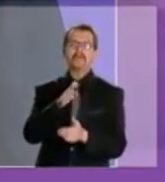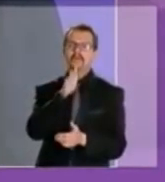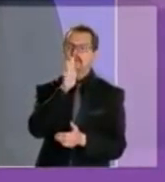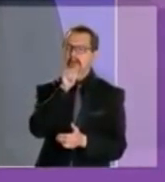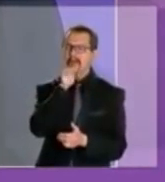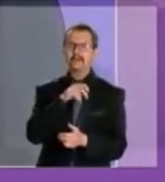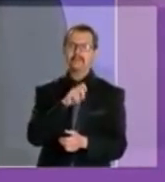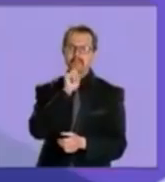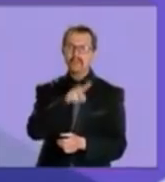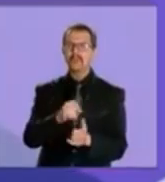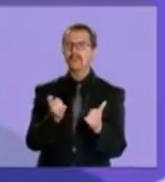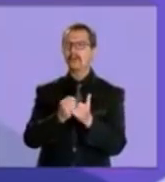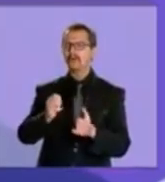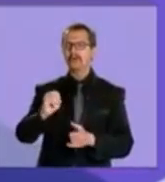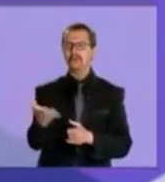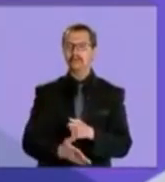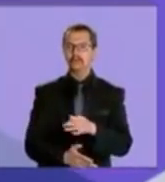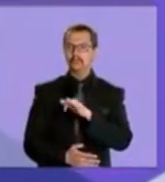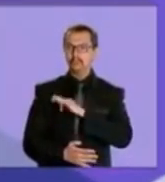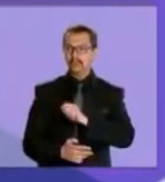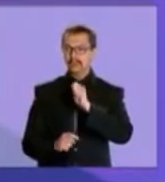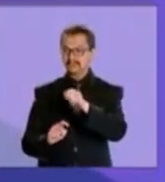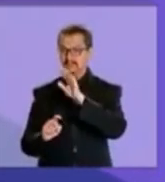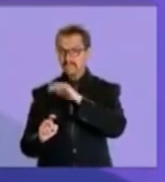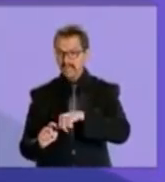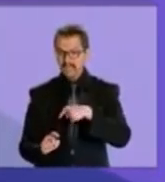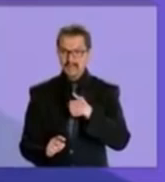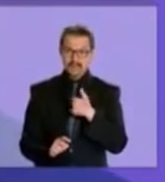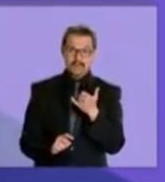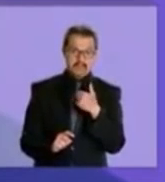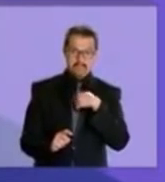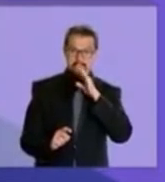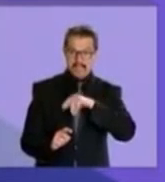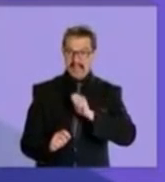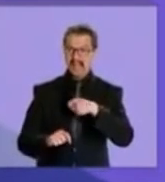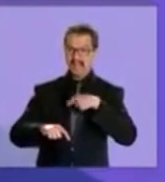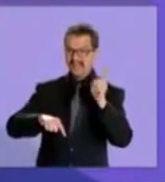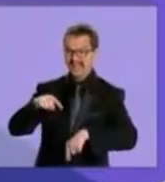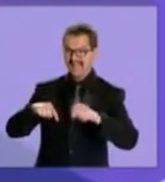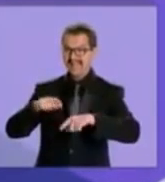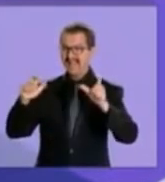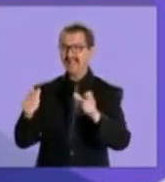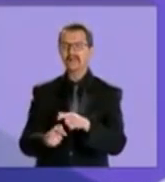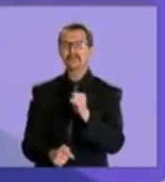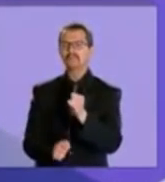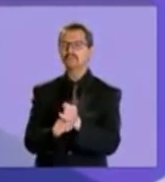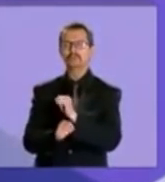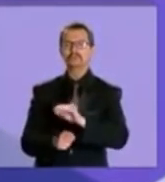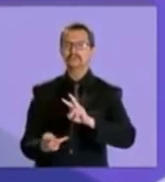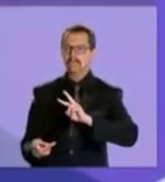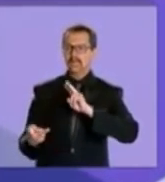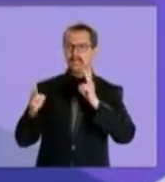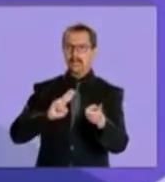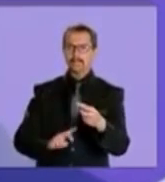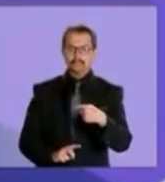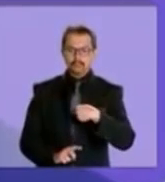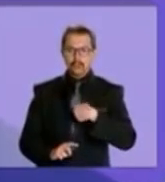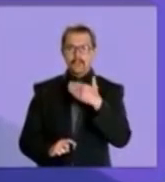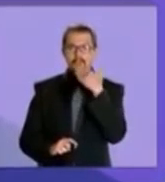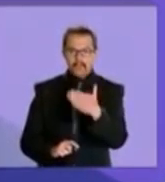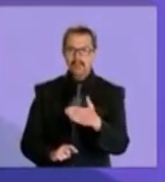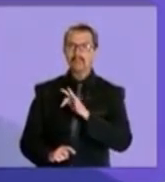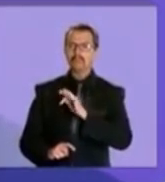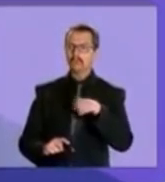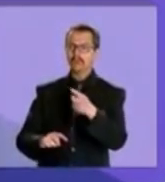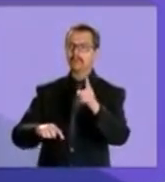con el mal el mal hay que enfrentarlo haciendo el bien y que tiene que haber crecimiento económico que no ha habido en mexico para